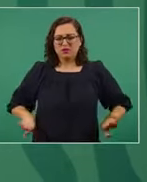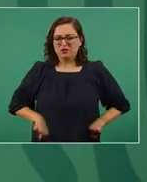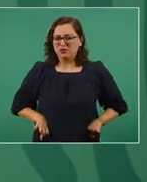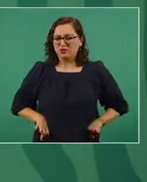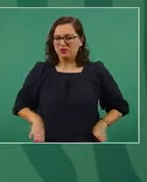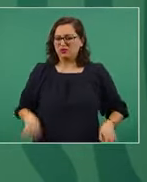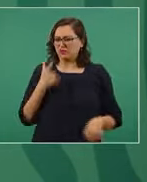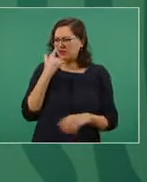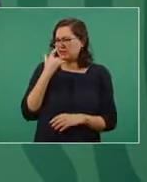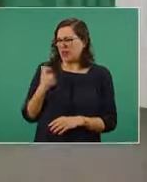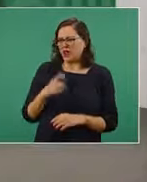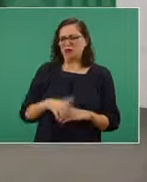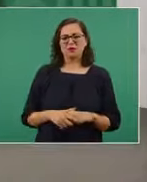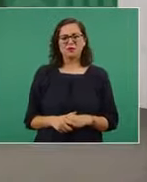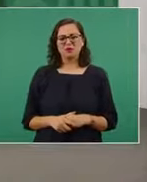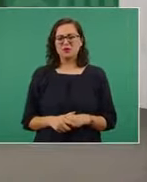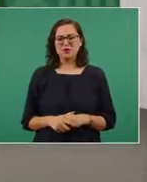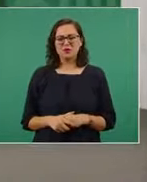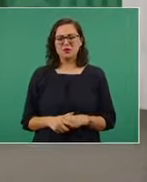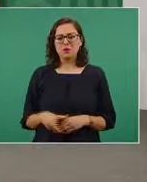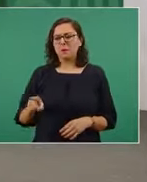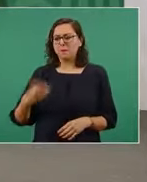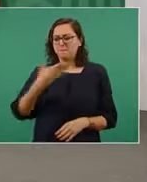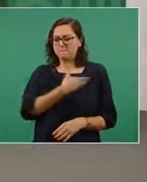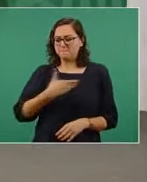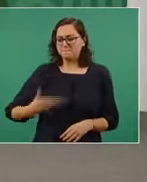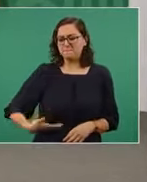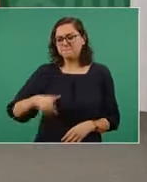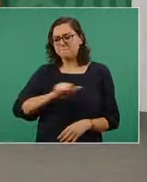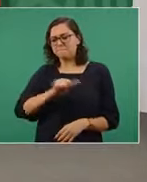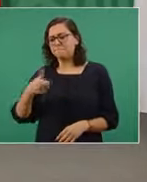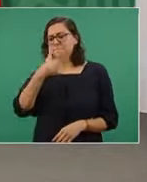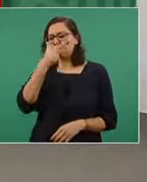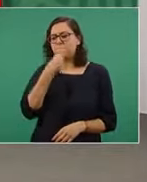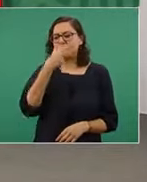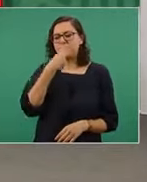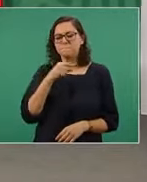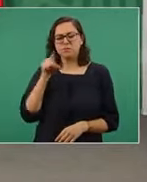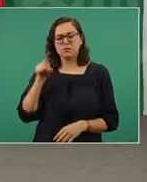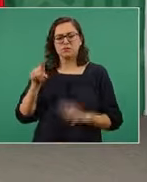del presidente y de uno de los consejeros.